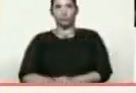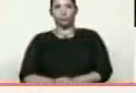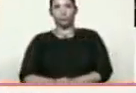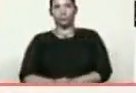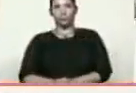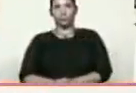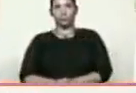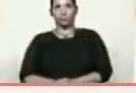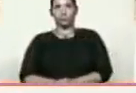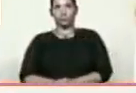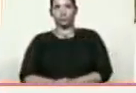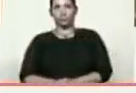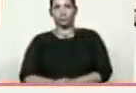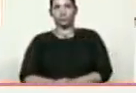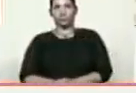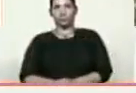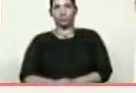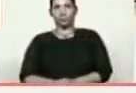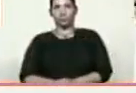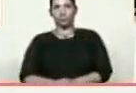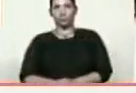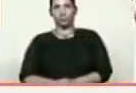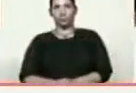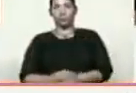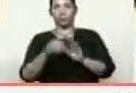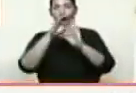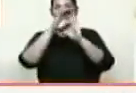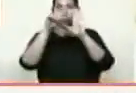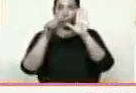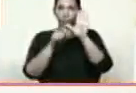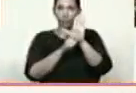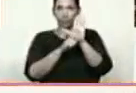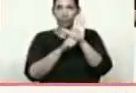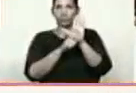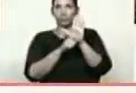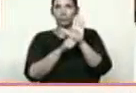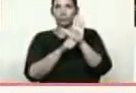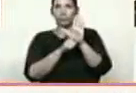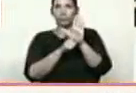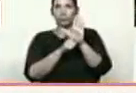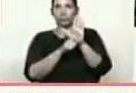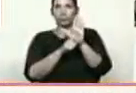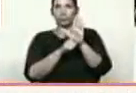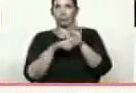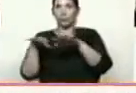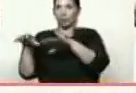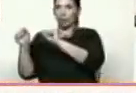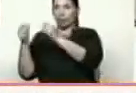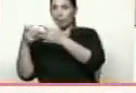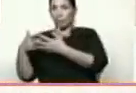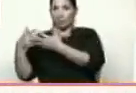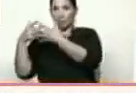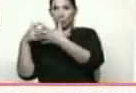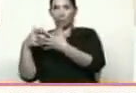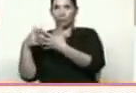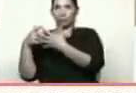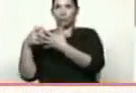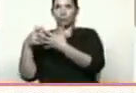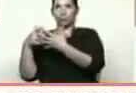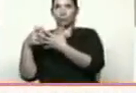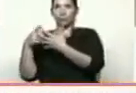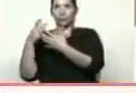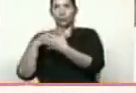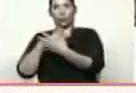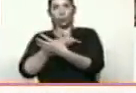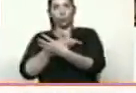ocurriendo hoy. La Constitución, además del imperialismo, que tenemos que tenerlo muy claro, nosotros tenemos un